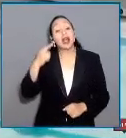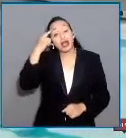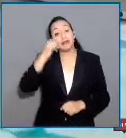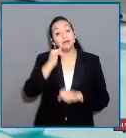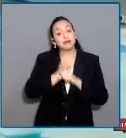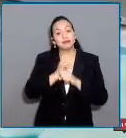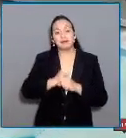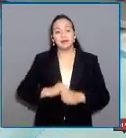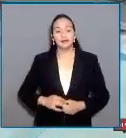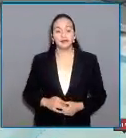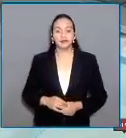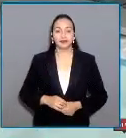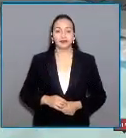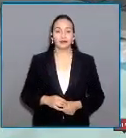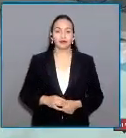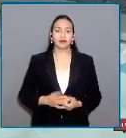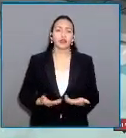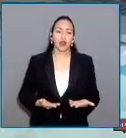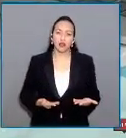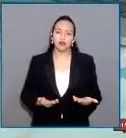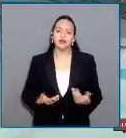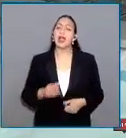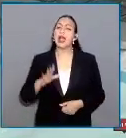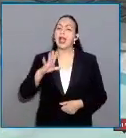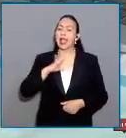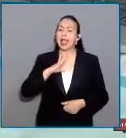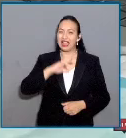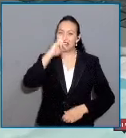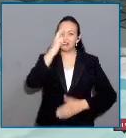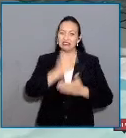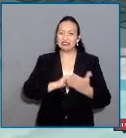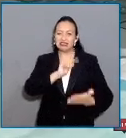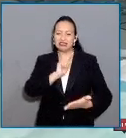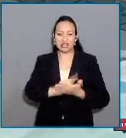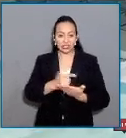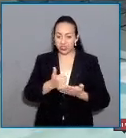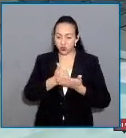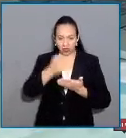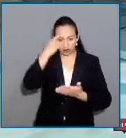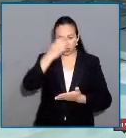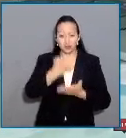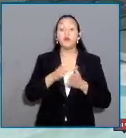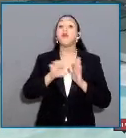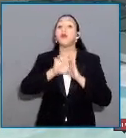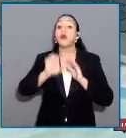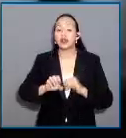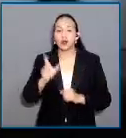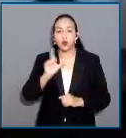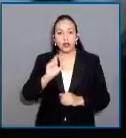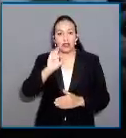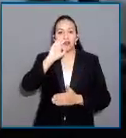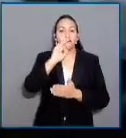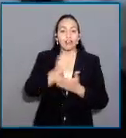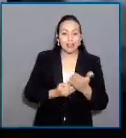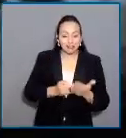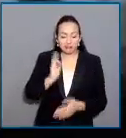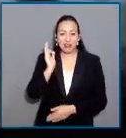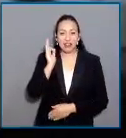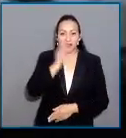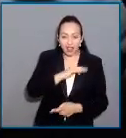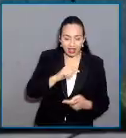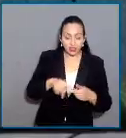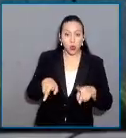Para combatir delitos que afectan la economía nacional como la emisión de facturas falsas y el contrabando, no se necesita imponer la prisión